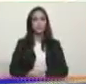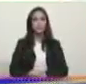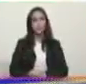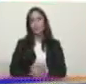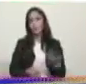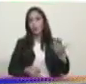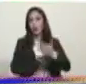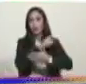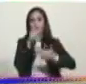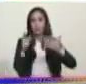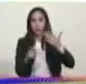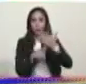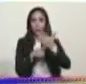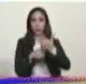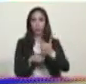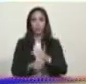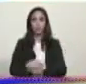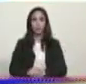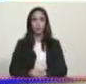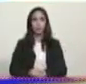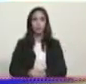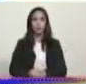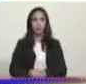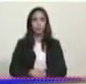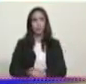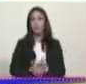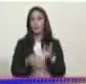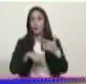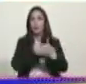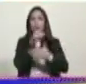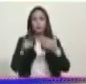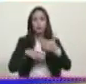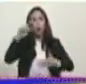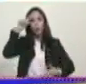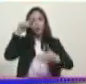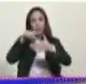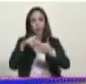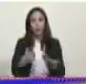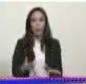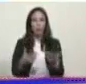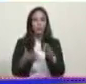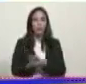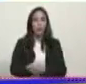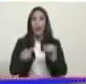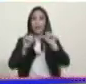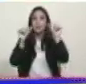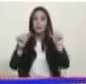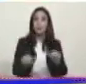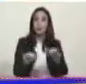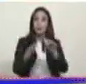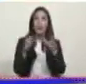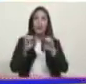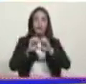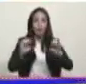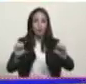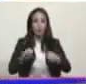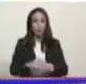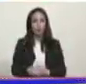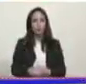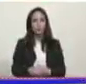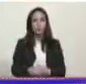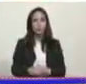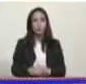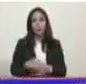Vértice número 5. El vértice del sistema educativo y